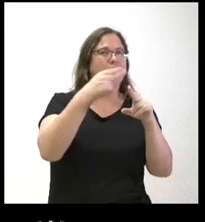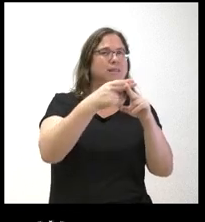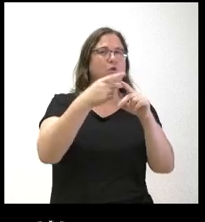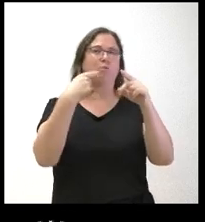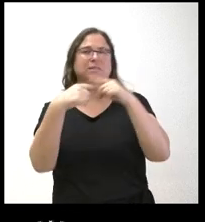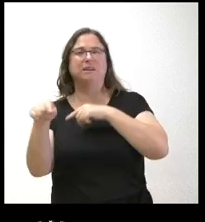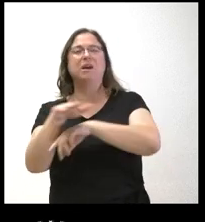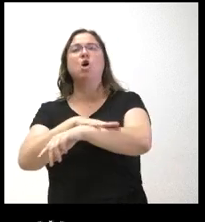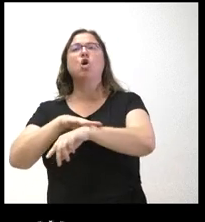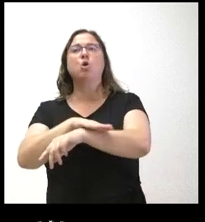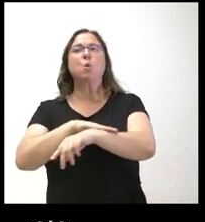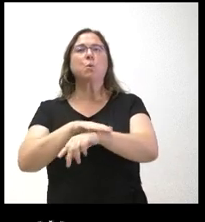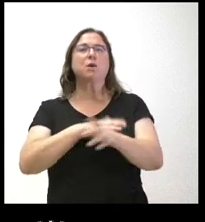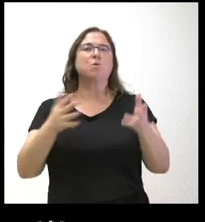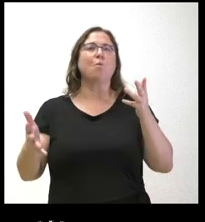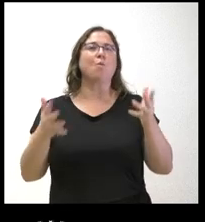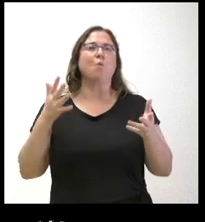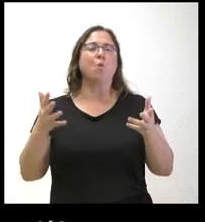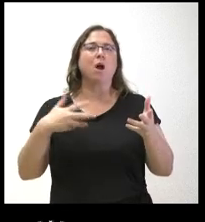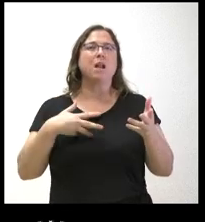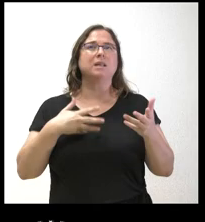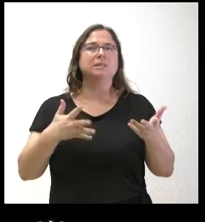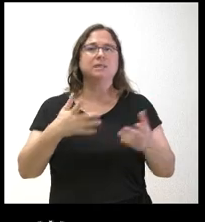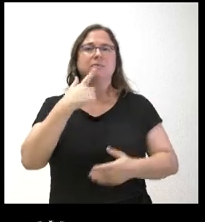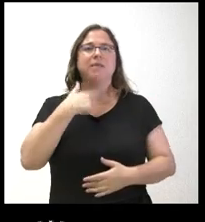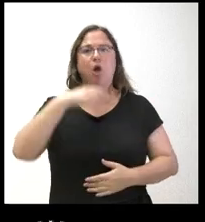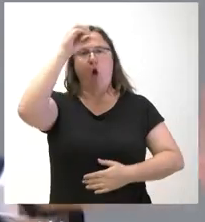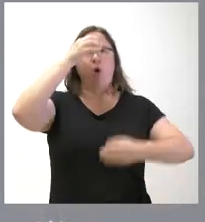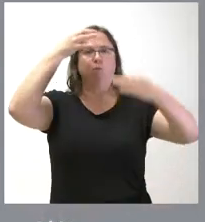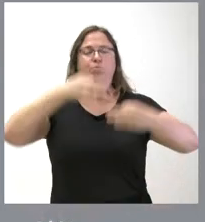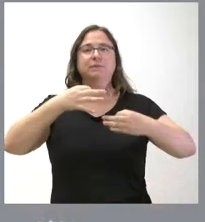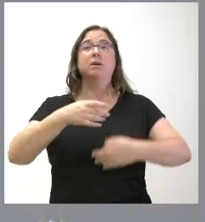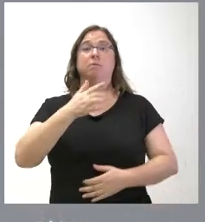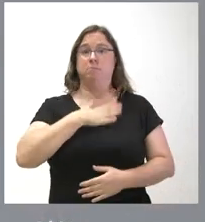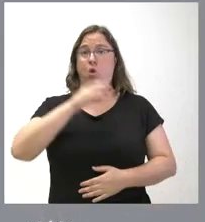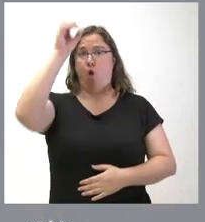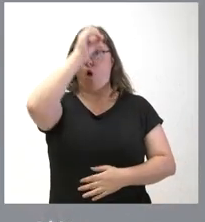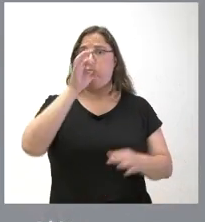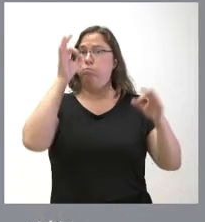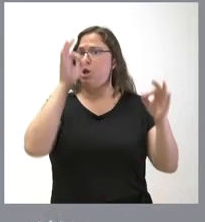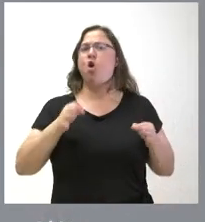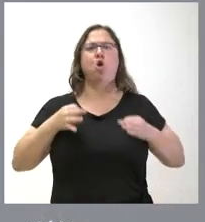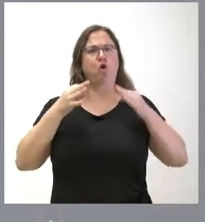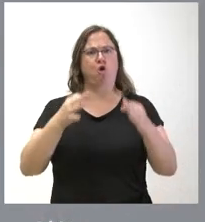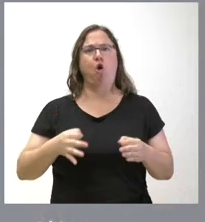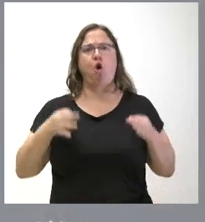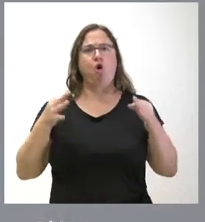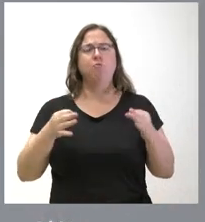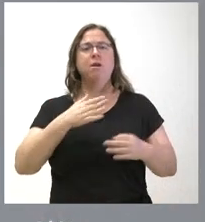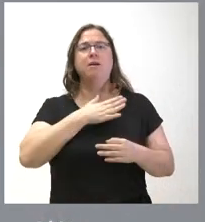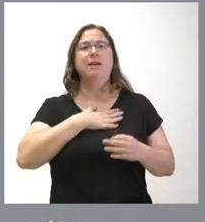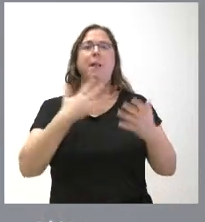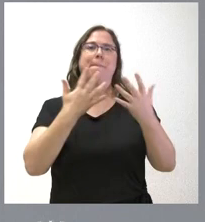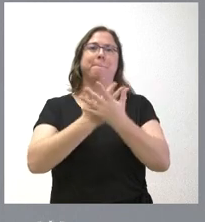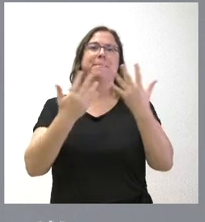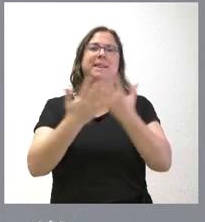si tienen establecido Cuál va a ser la postura nuestra posición es la que hemos hecho siempre somos partidarios de un mix